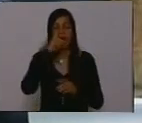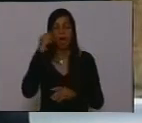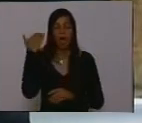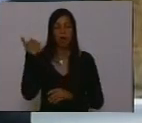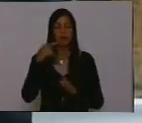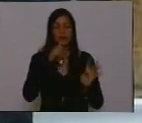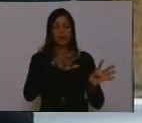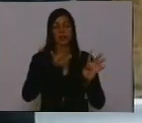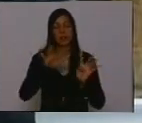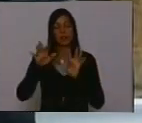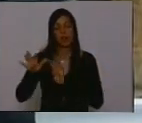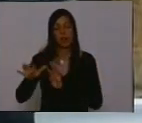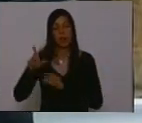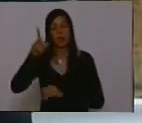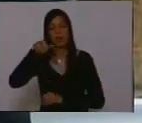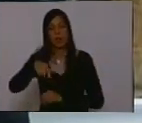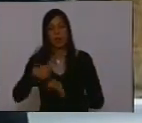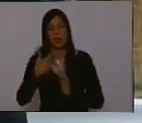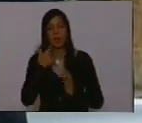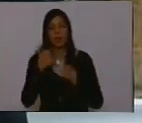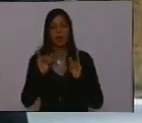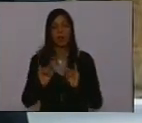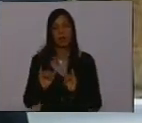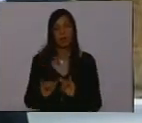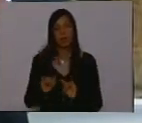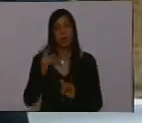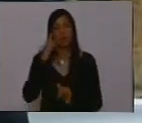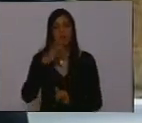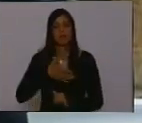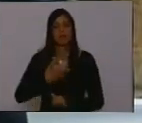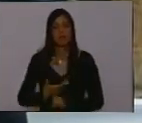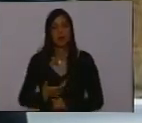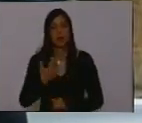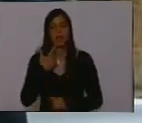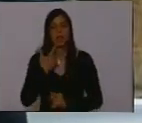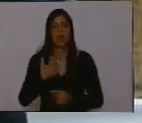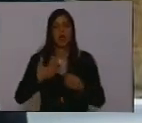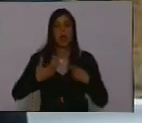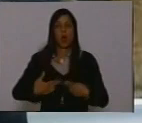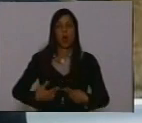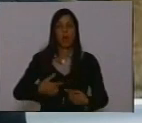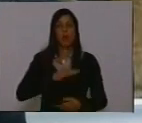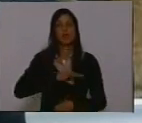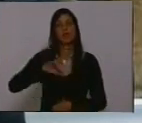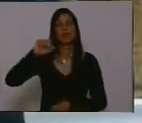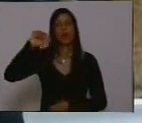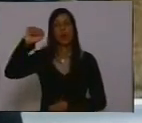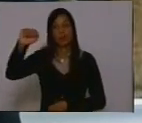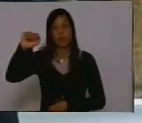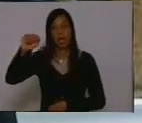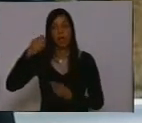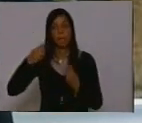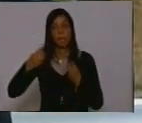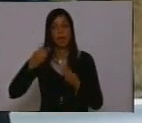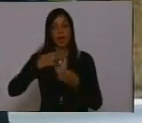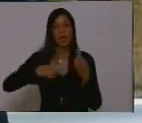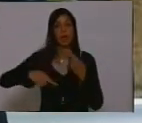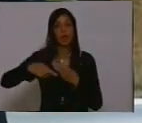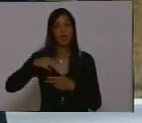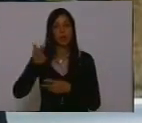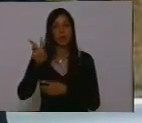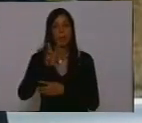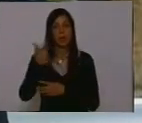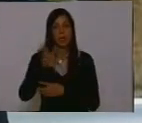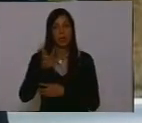99, sino que sea capaz de construir el humanismo socialista en la revolución